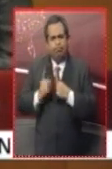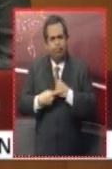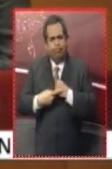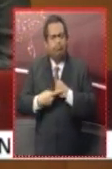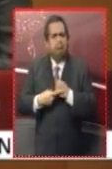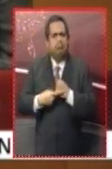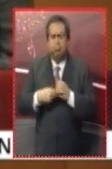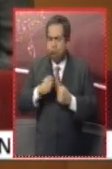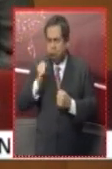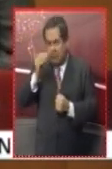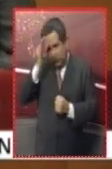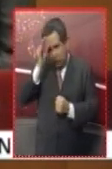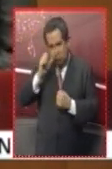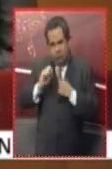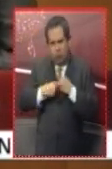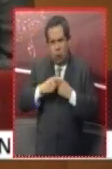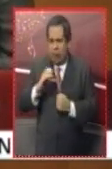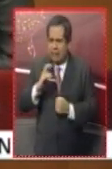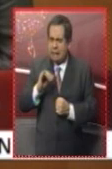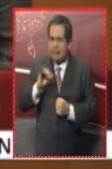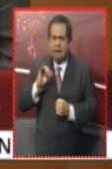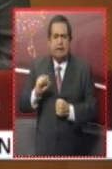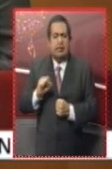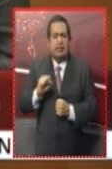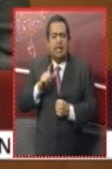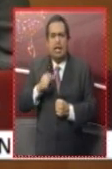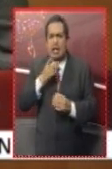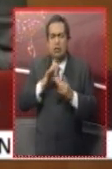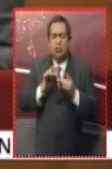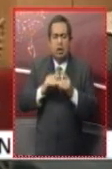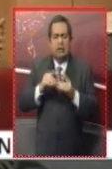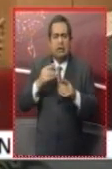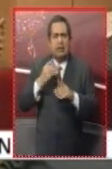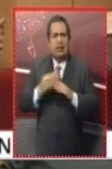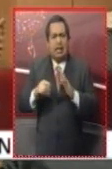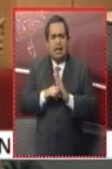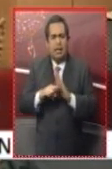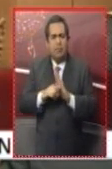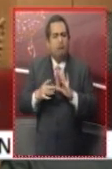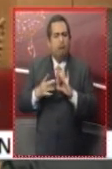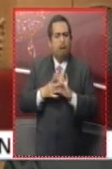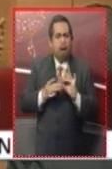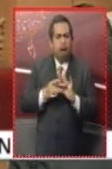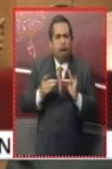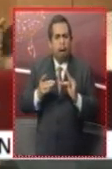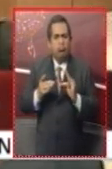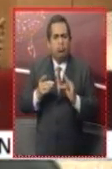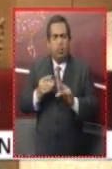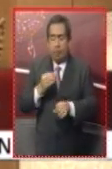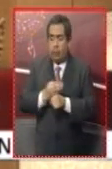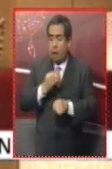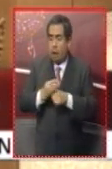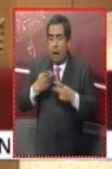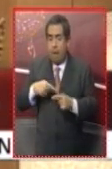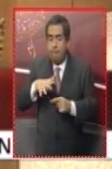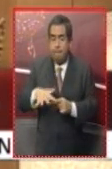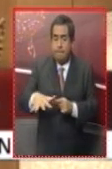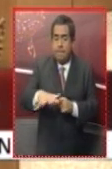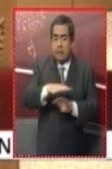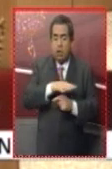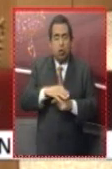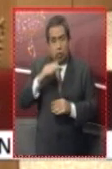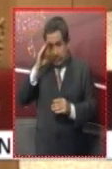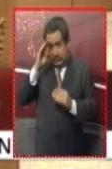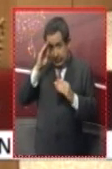desde un punto de vista filosófico no constituye un desvalor. Y creo que la sociedad civil